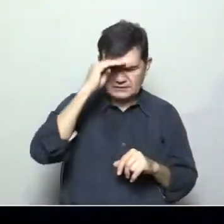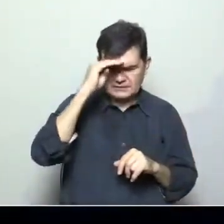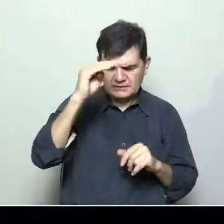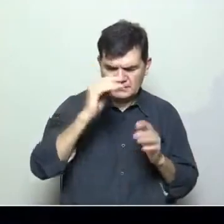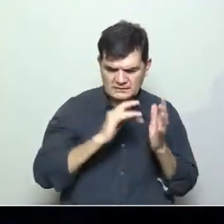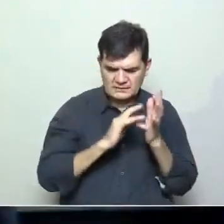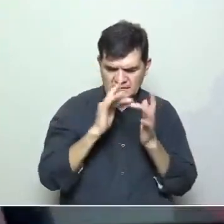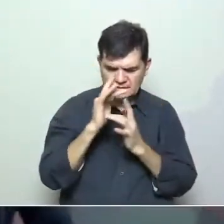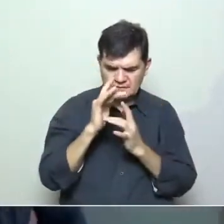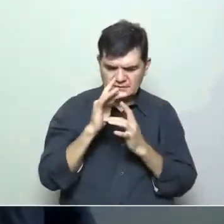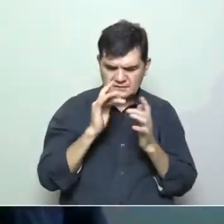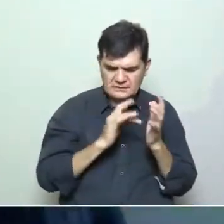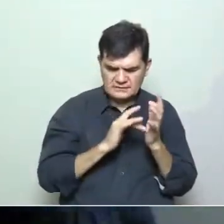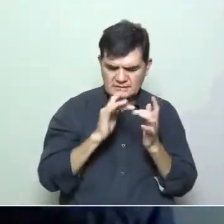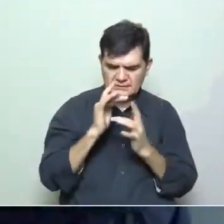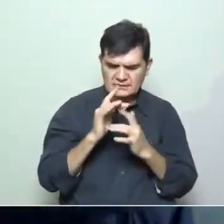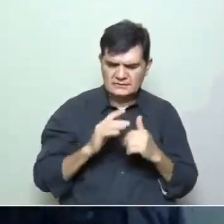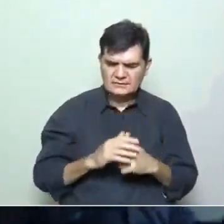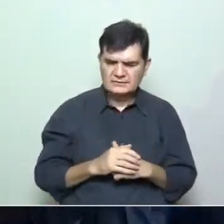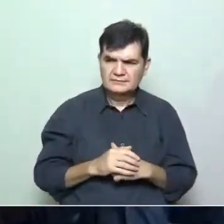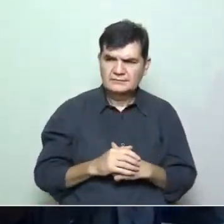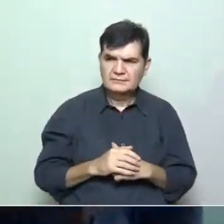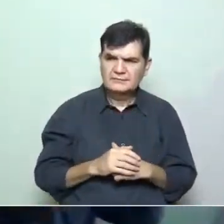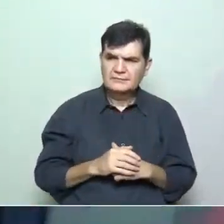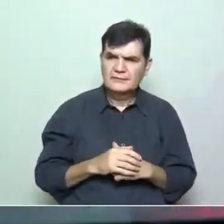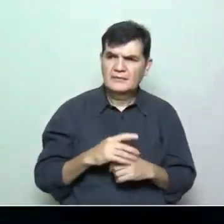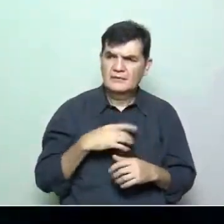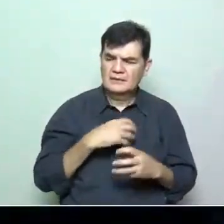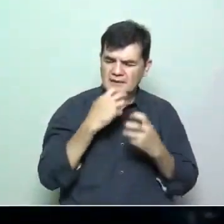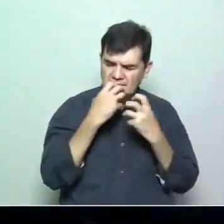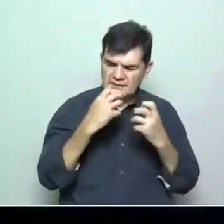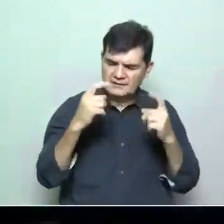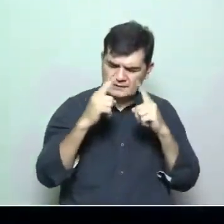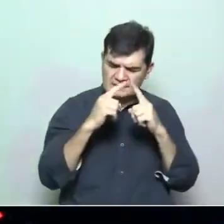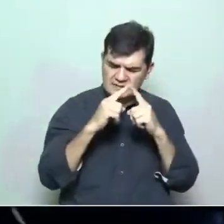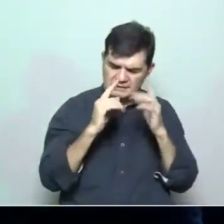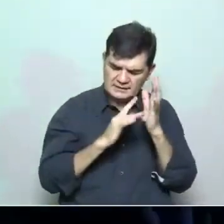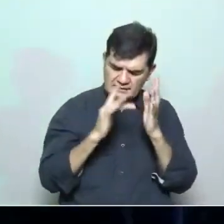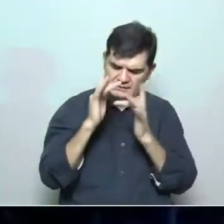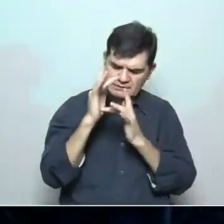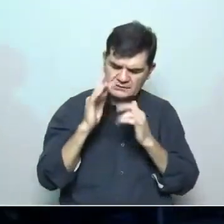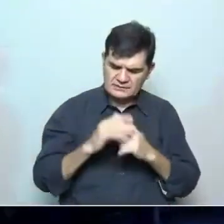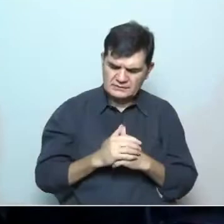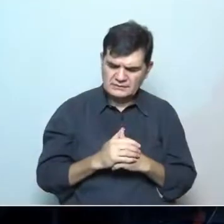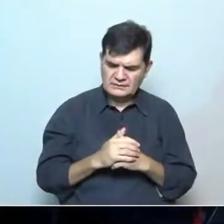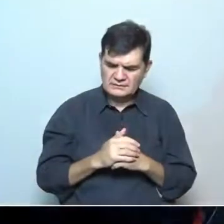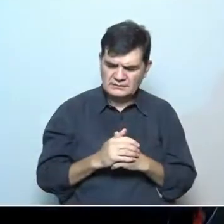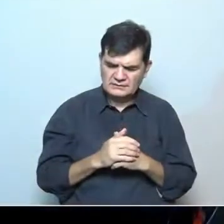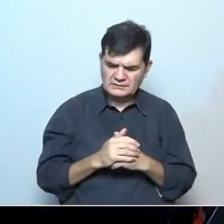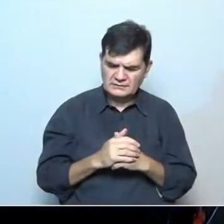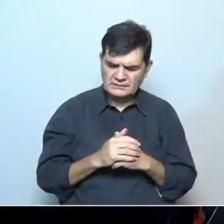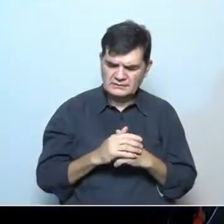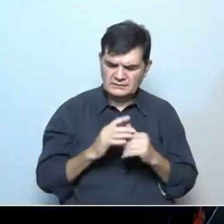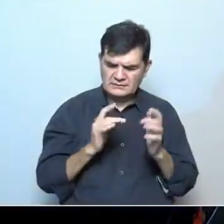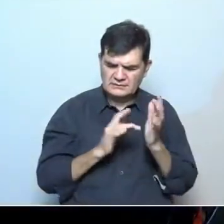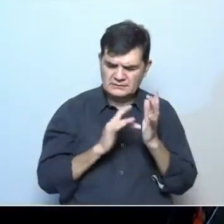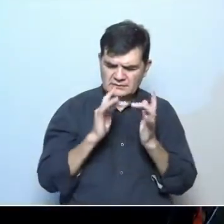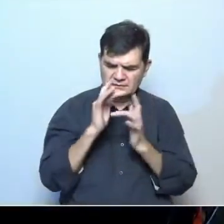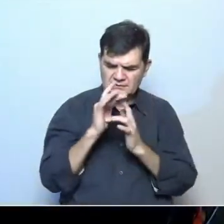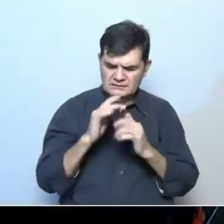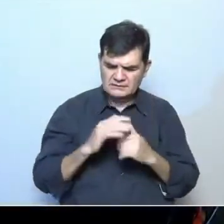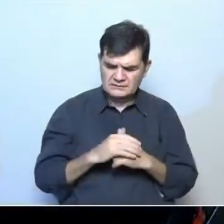Jesús, Jesús. Puede gritar la iglesia: Jesús, Jesús. Al ruido de